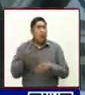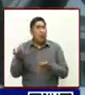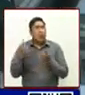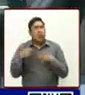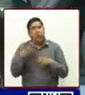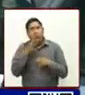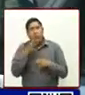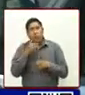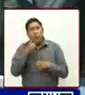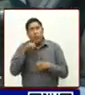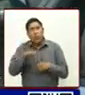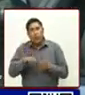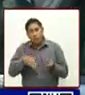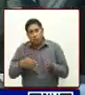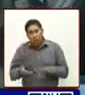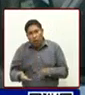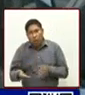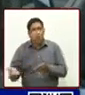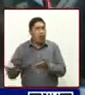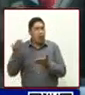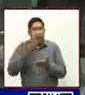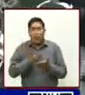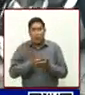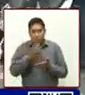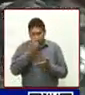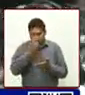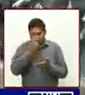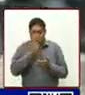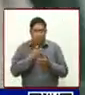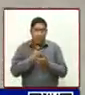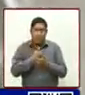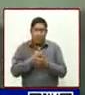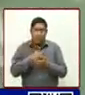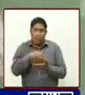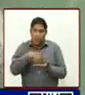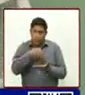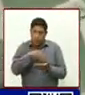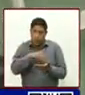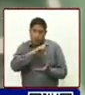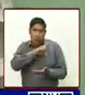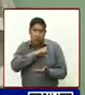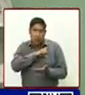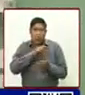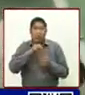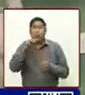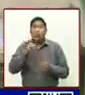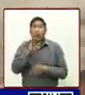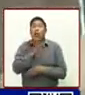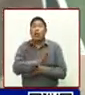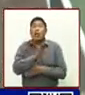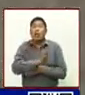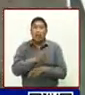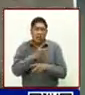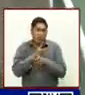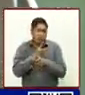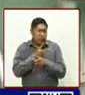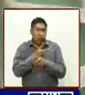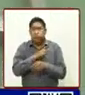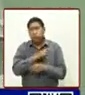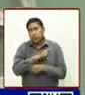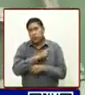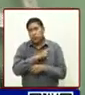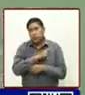mamá, llegó también la niña, llegaron hasta la Fuerza Especial de Lucha contra el Crimen de La Paz la tarde de este martes con resguardo